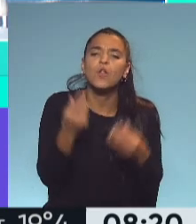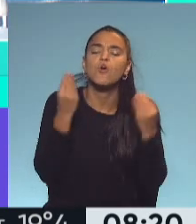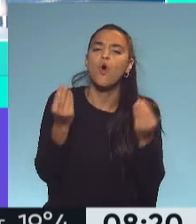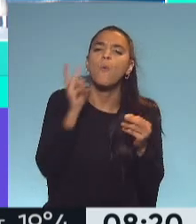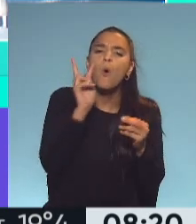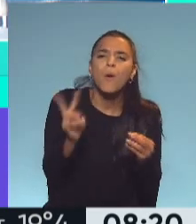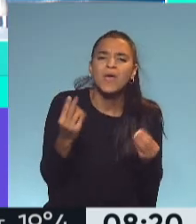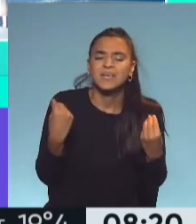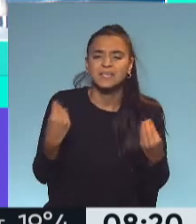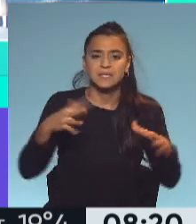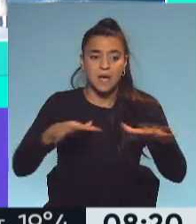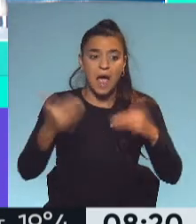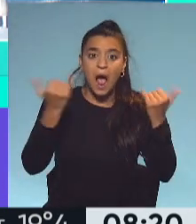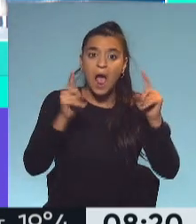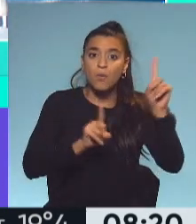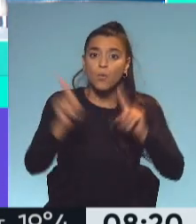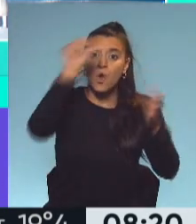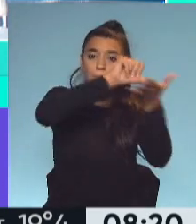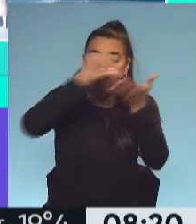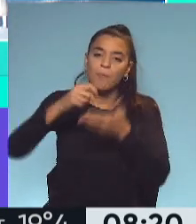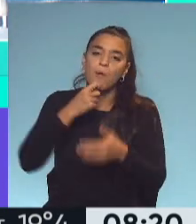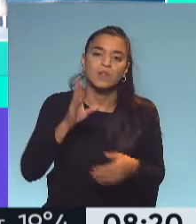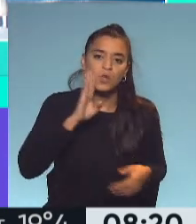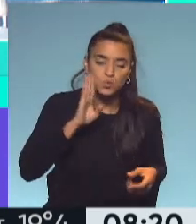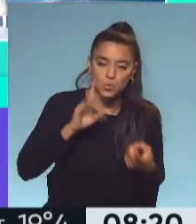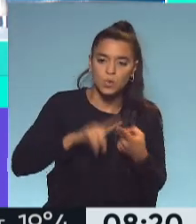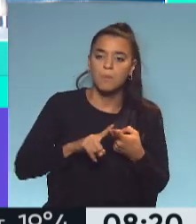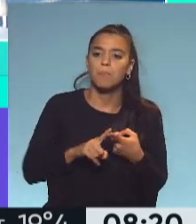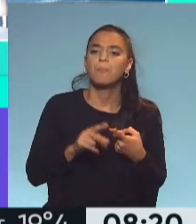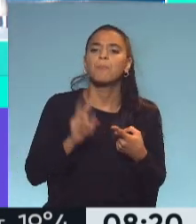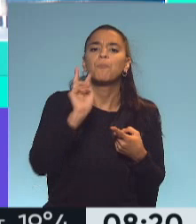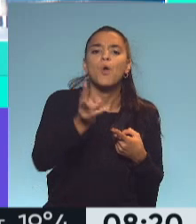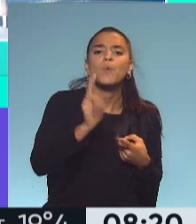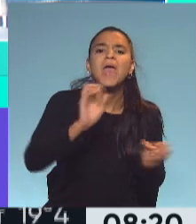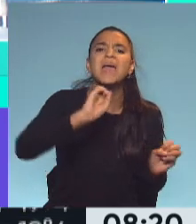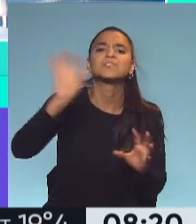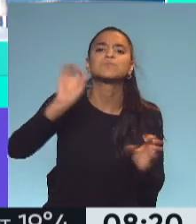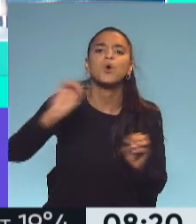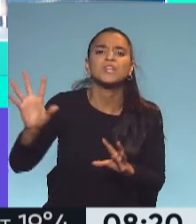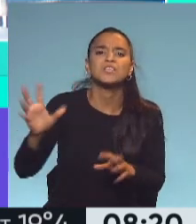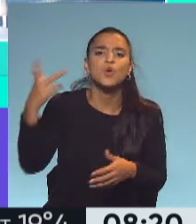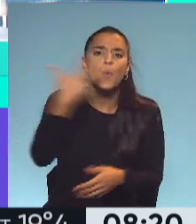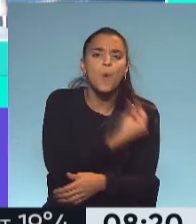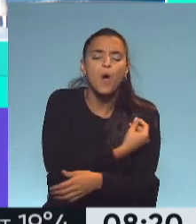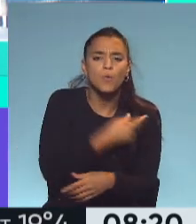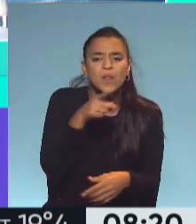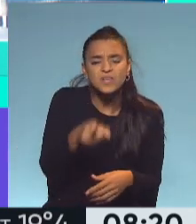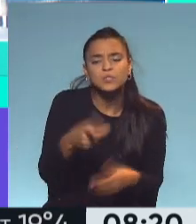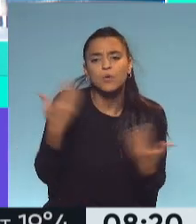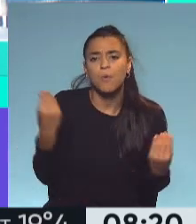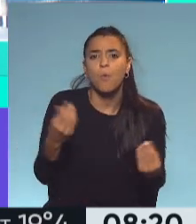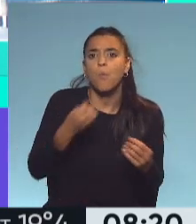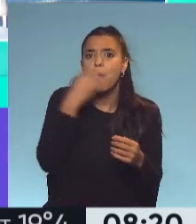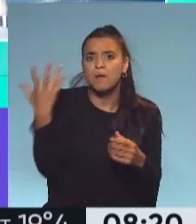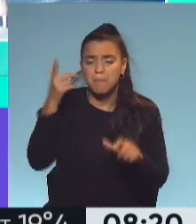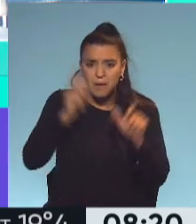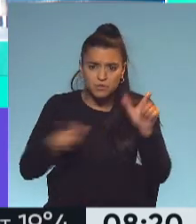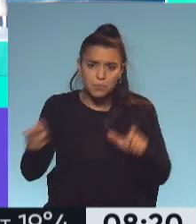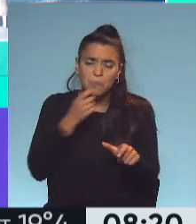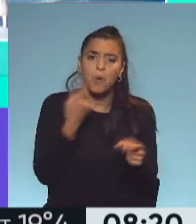la situación de que hay países como, por ejemplo, Estados Unidos, que prohíben la exportación de vacunas y eso le permite a cualquier persona, no